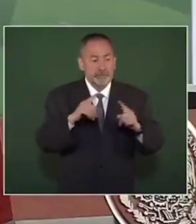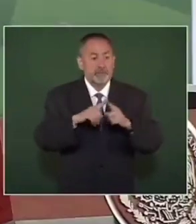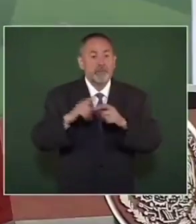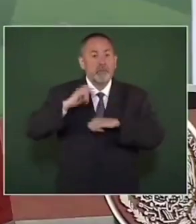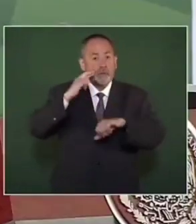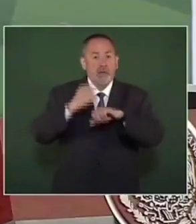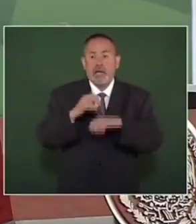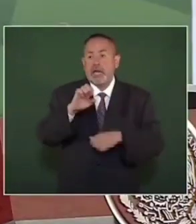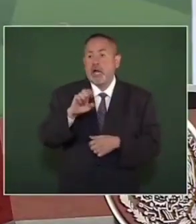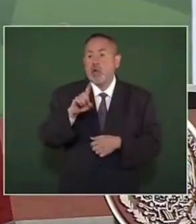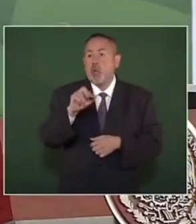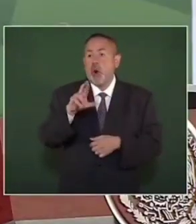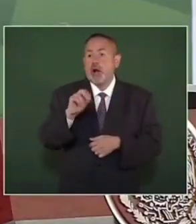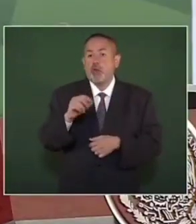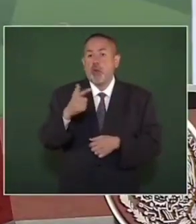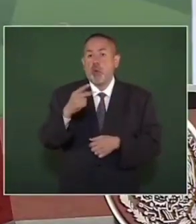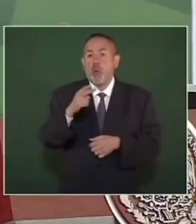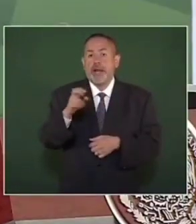Guerrero Durán,